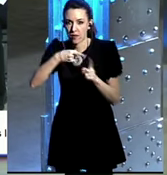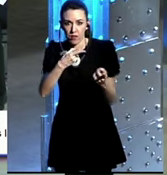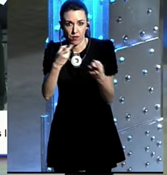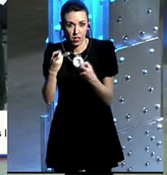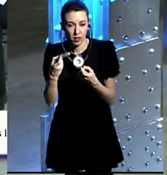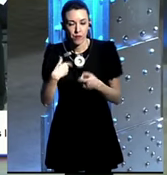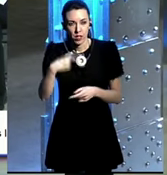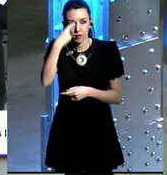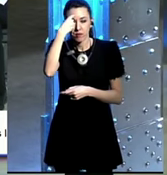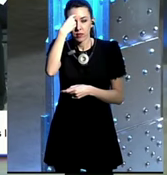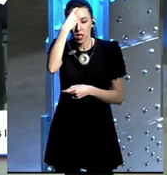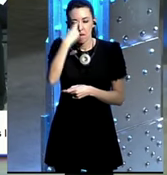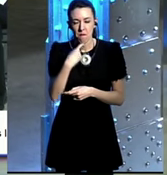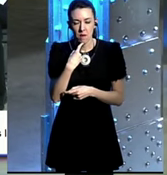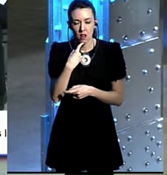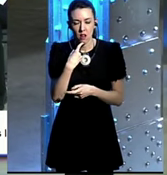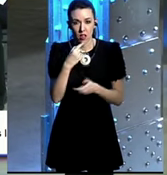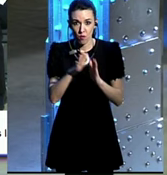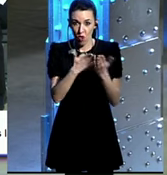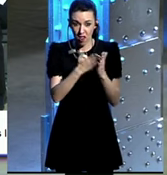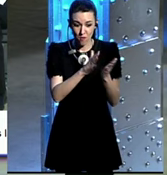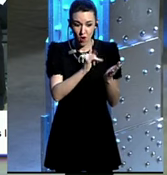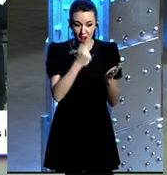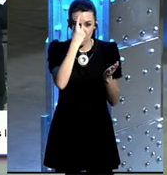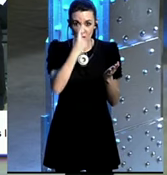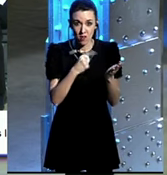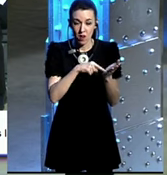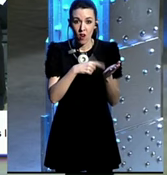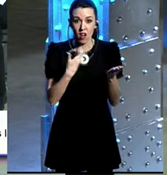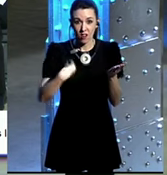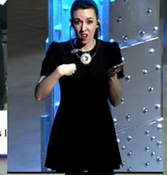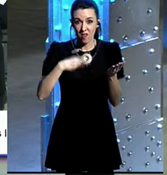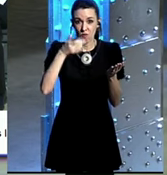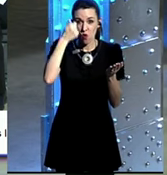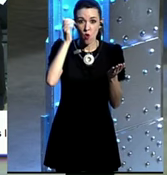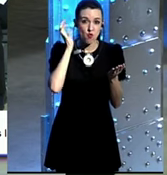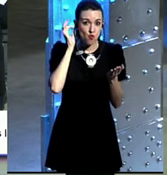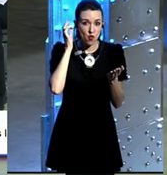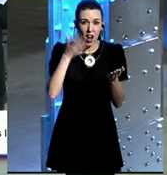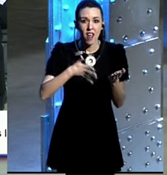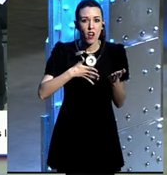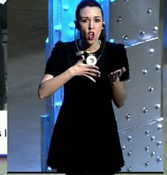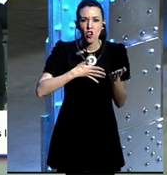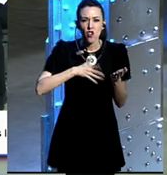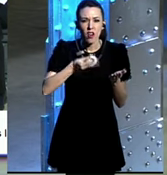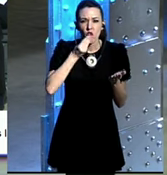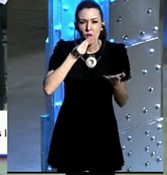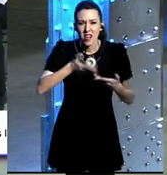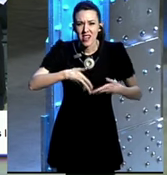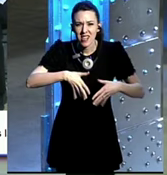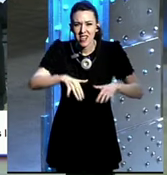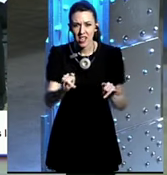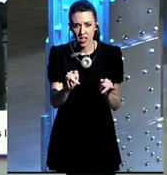mí hay una imagen que recoge en el libro, que es la de Virginia Woolf cuando no quería ni siquiera alimentarse, no